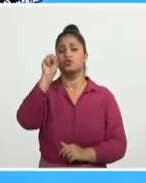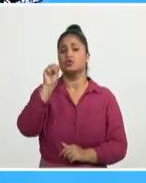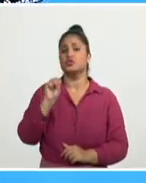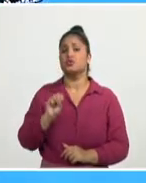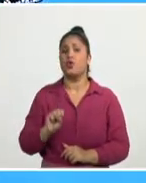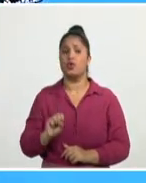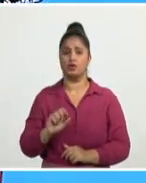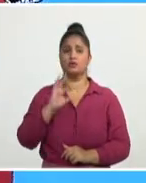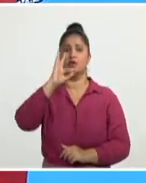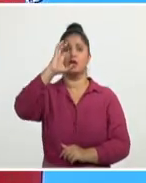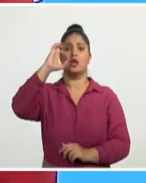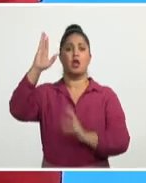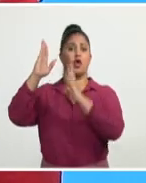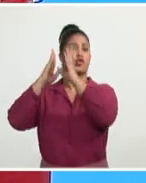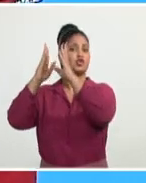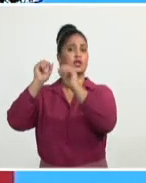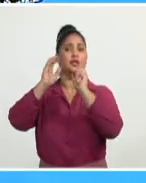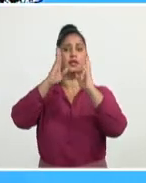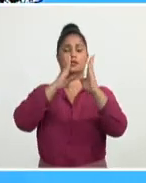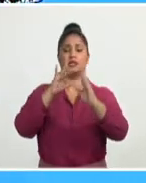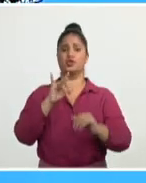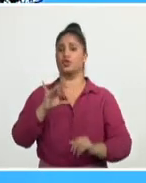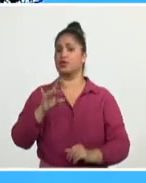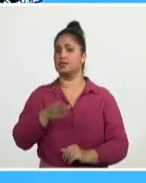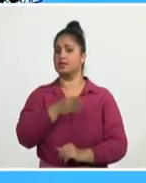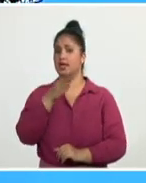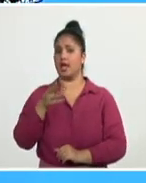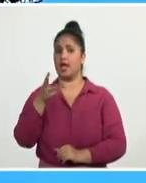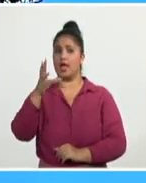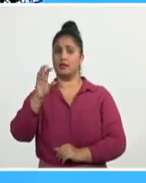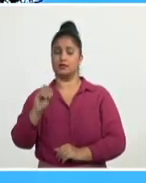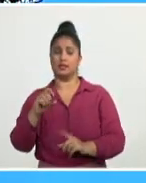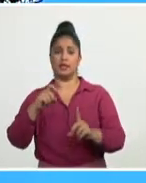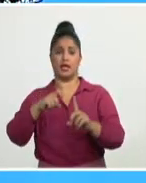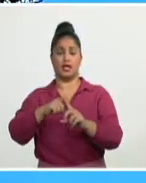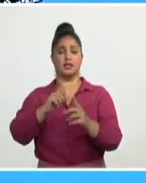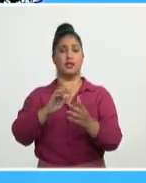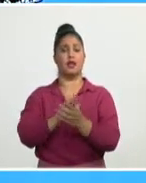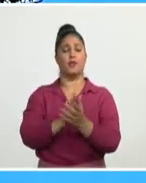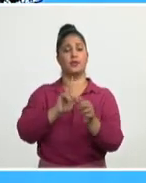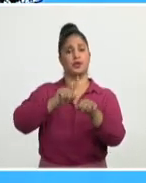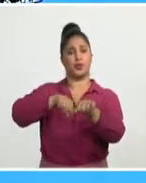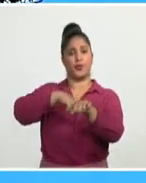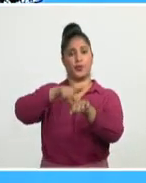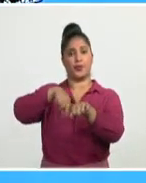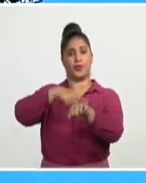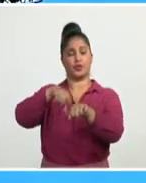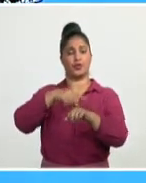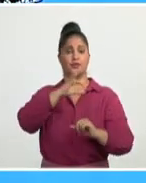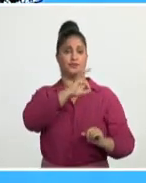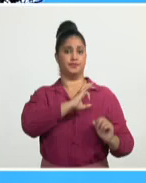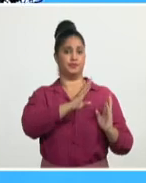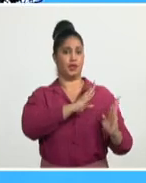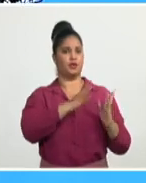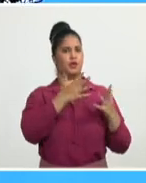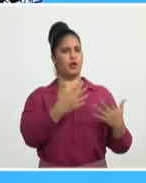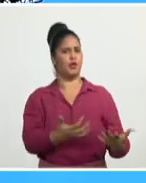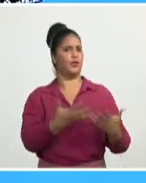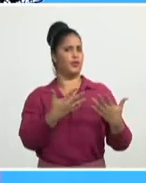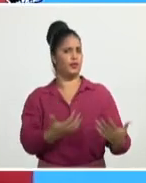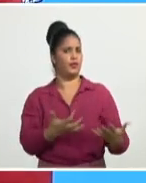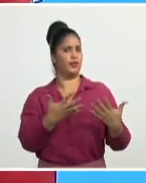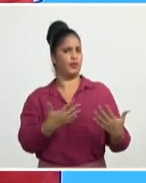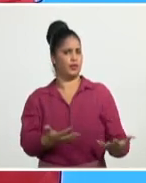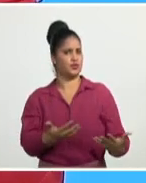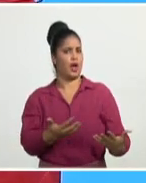centro entre 15 y 30 kilómetros por hora con rachas superiores. En la región oriental serán variables débiles durante todo el día.